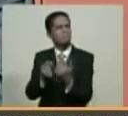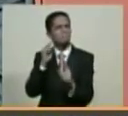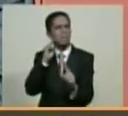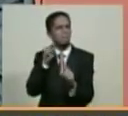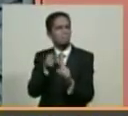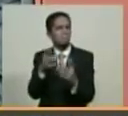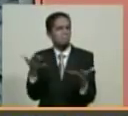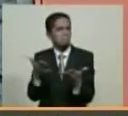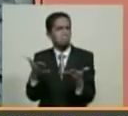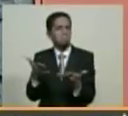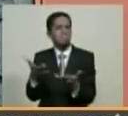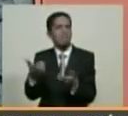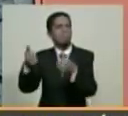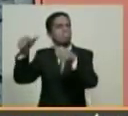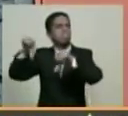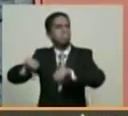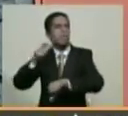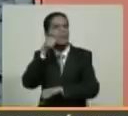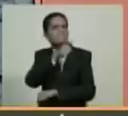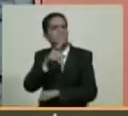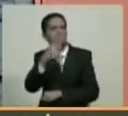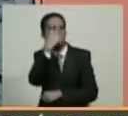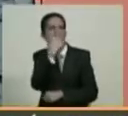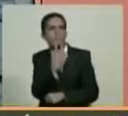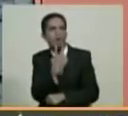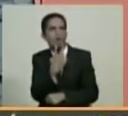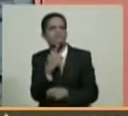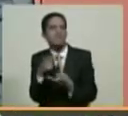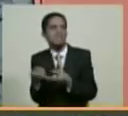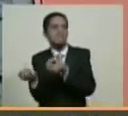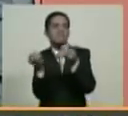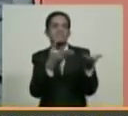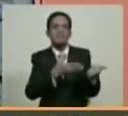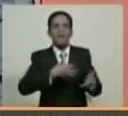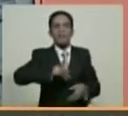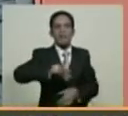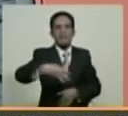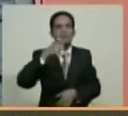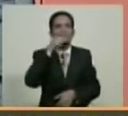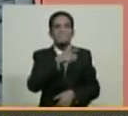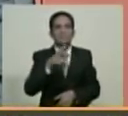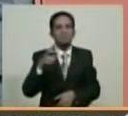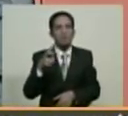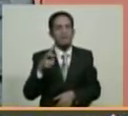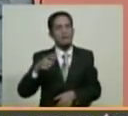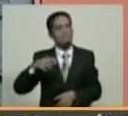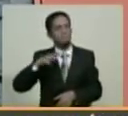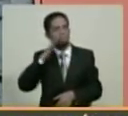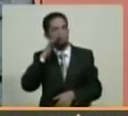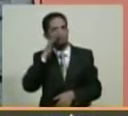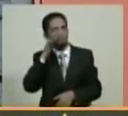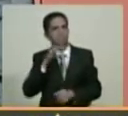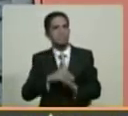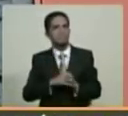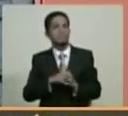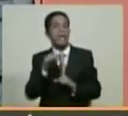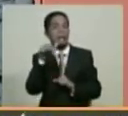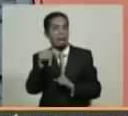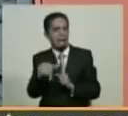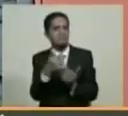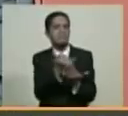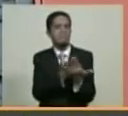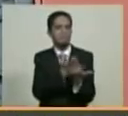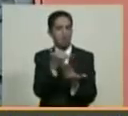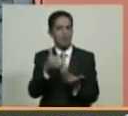aún a los más pobres y enriquecer a los más ricos, este es un programa integral donde